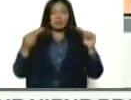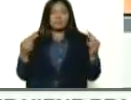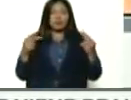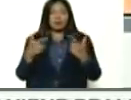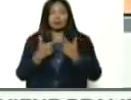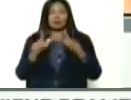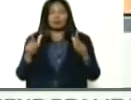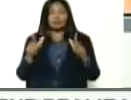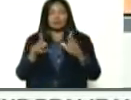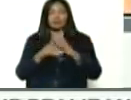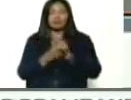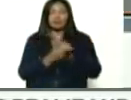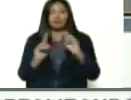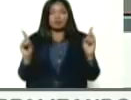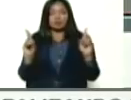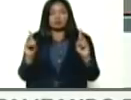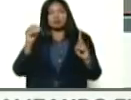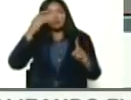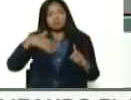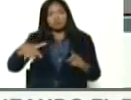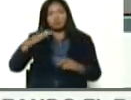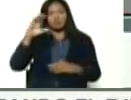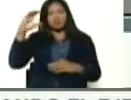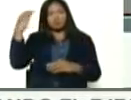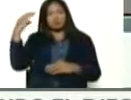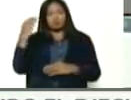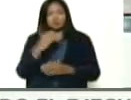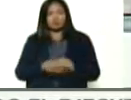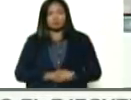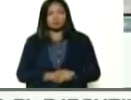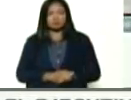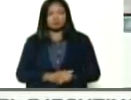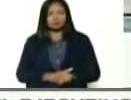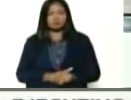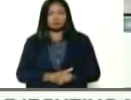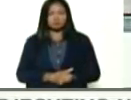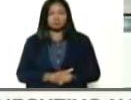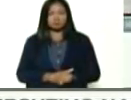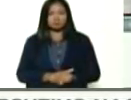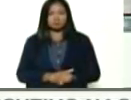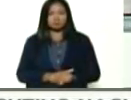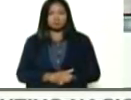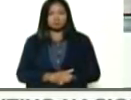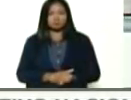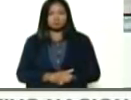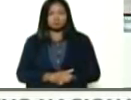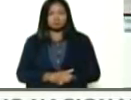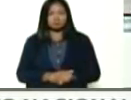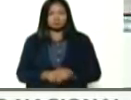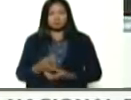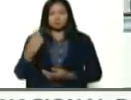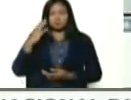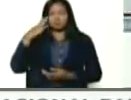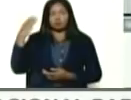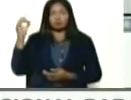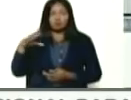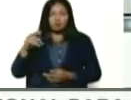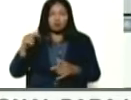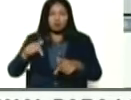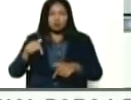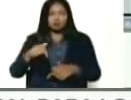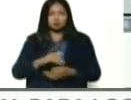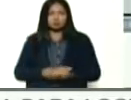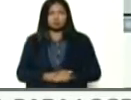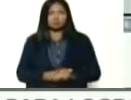libertad ya la democracia del pueblo de colombia valga el comentario pero tenemos el dolor aquí el